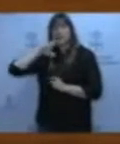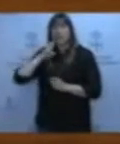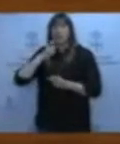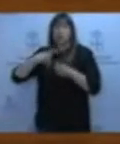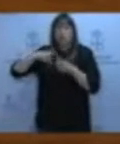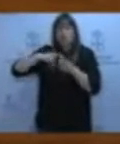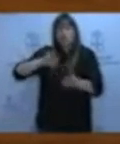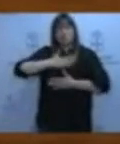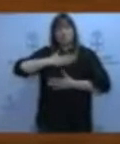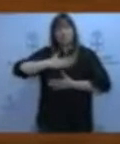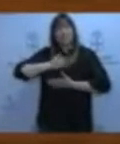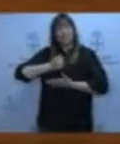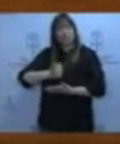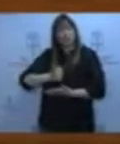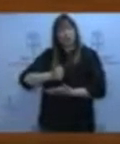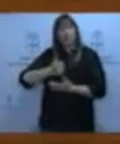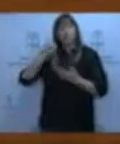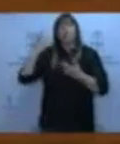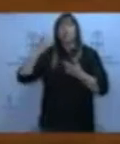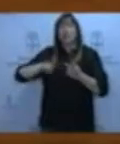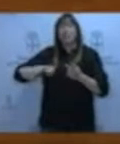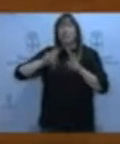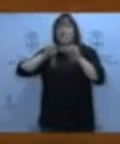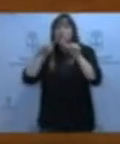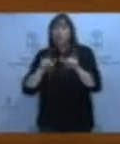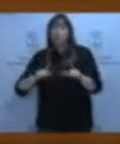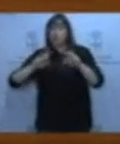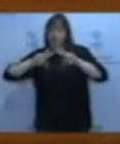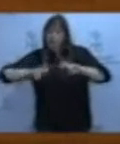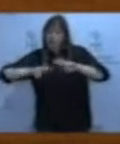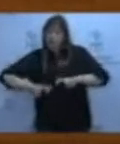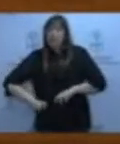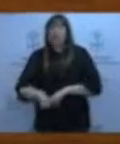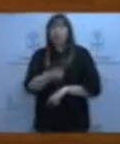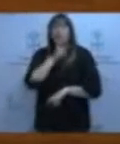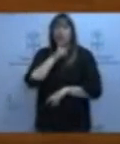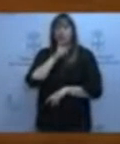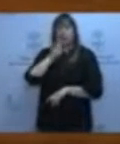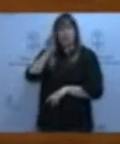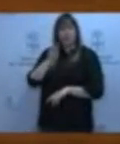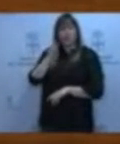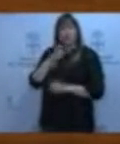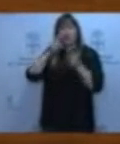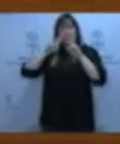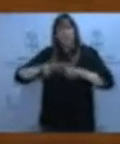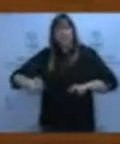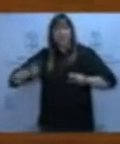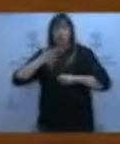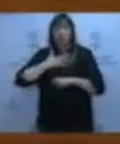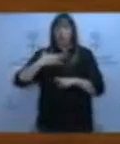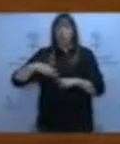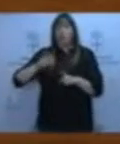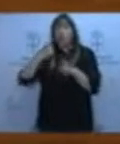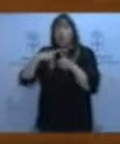conveniencia científica para ejecutar determinadas intervenciones arqueológicas en relación con preguntas de investigación que puedan rellenar lagunas